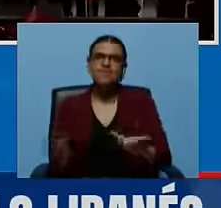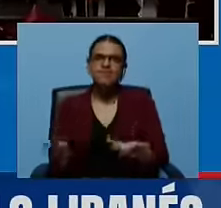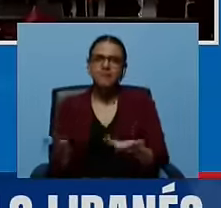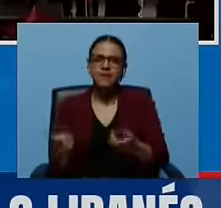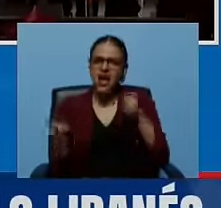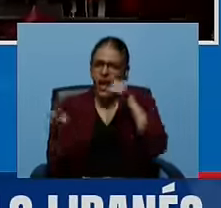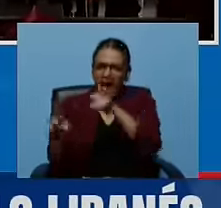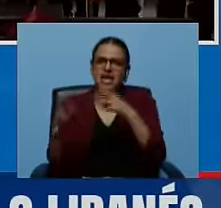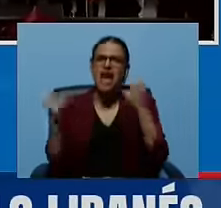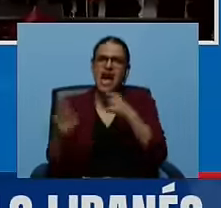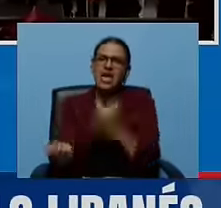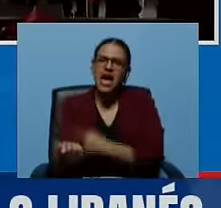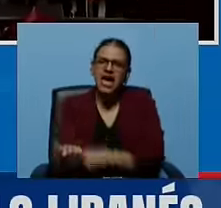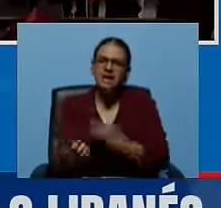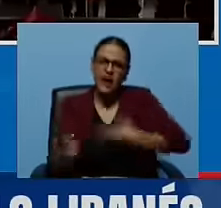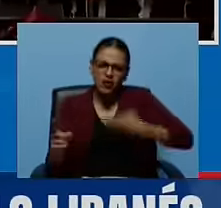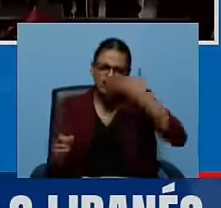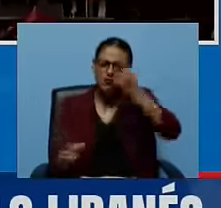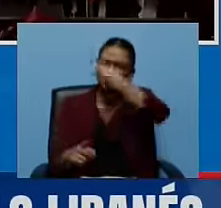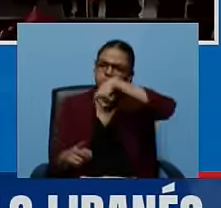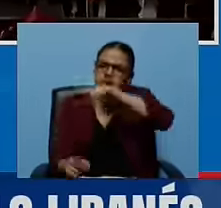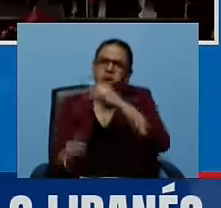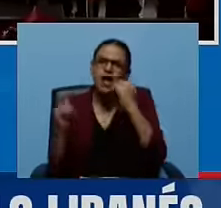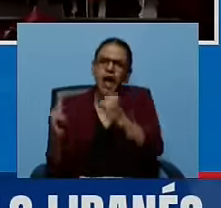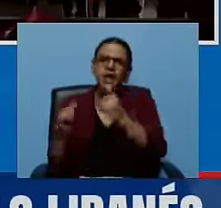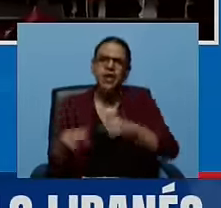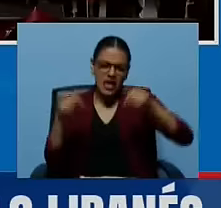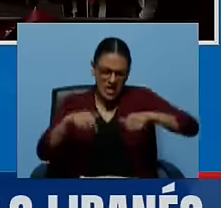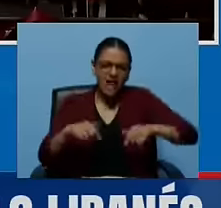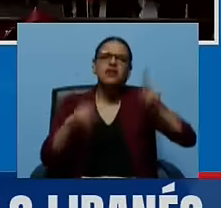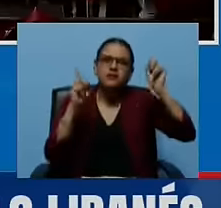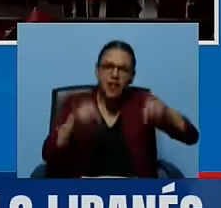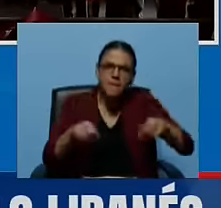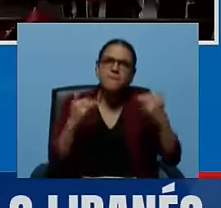Allá están nuestros hermanos musulmanes y aquí también.